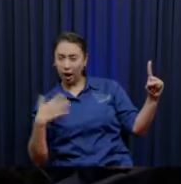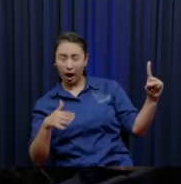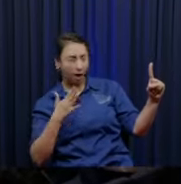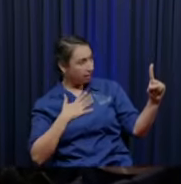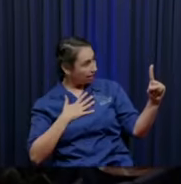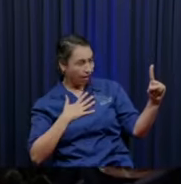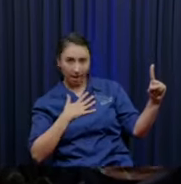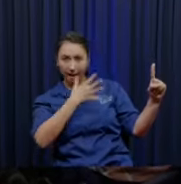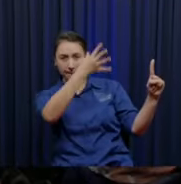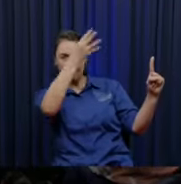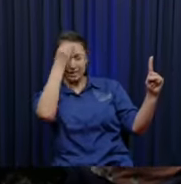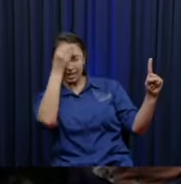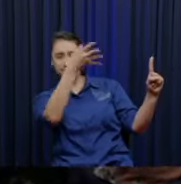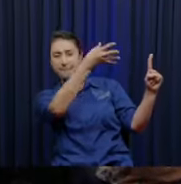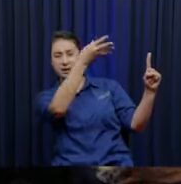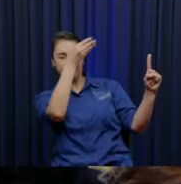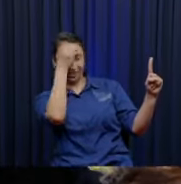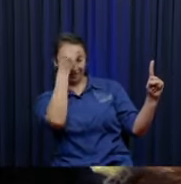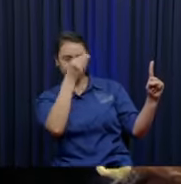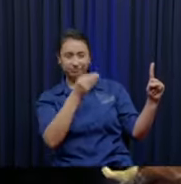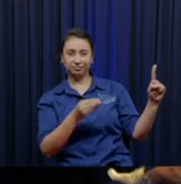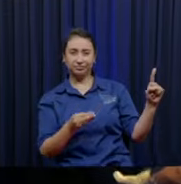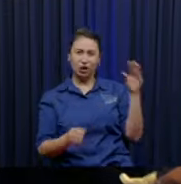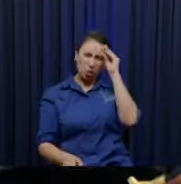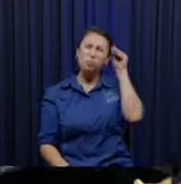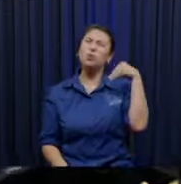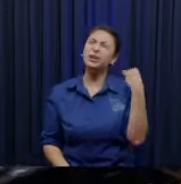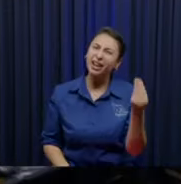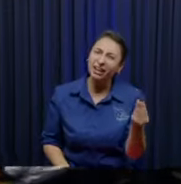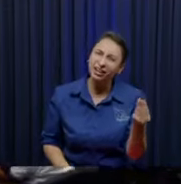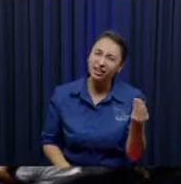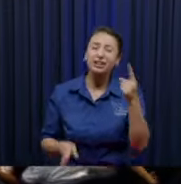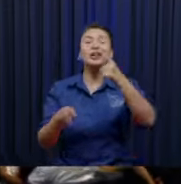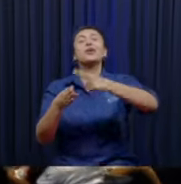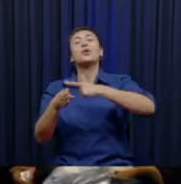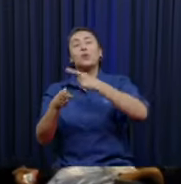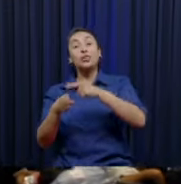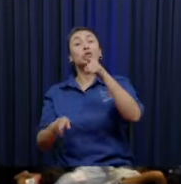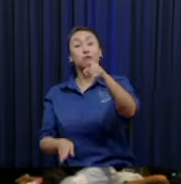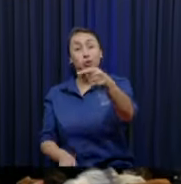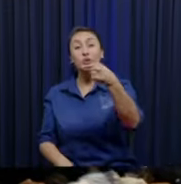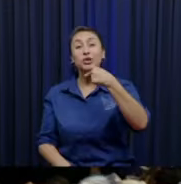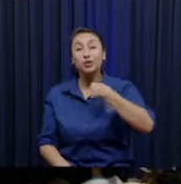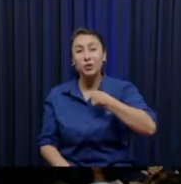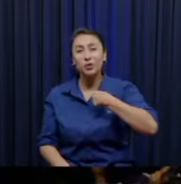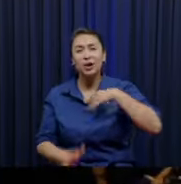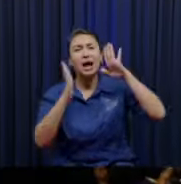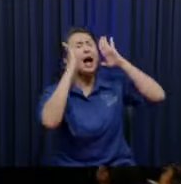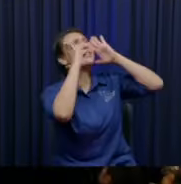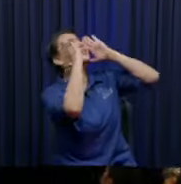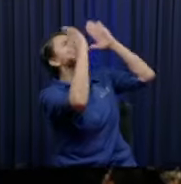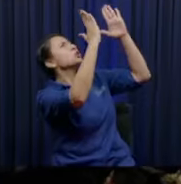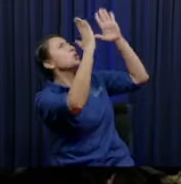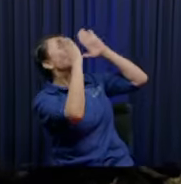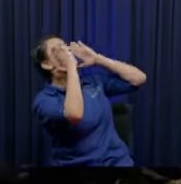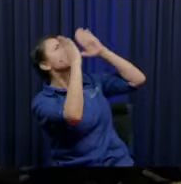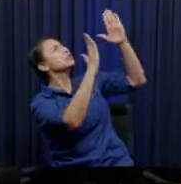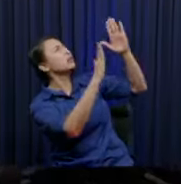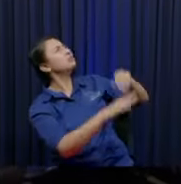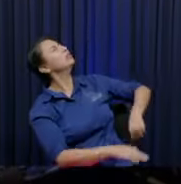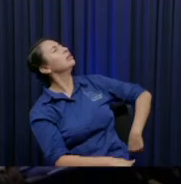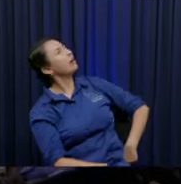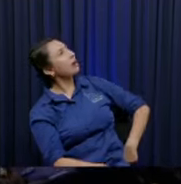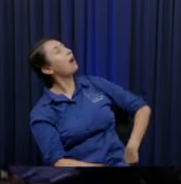eso. Porque fíjese, cuando uno está oyendo la palabra de Dios y llega un rema, uno se queda